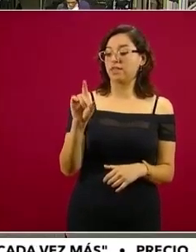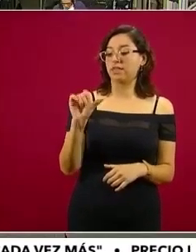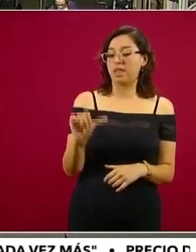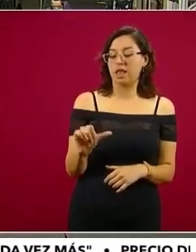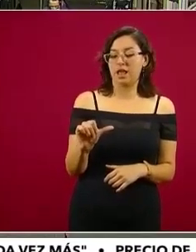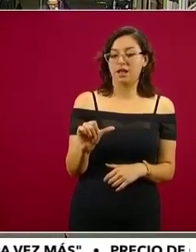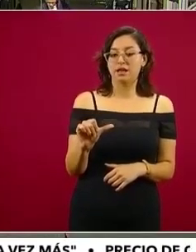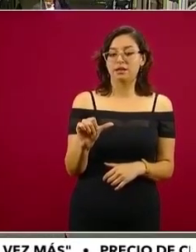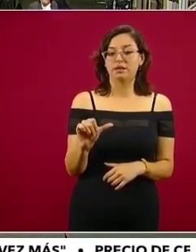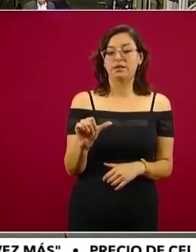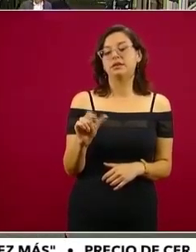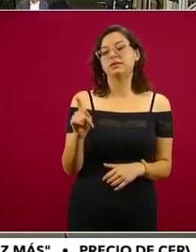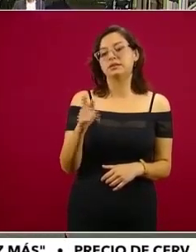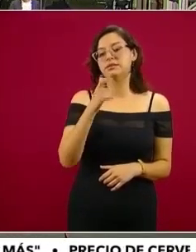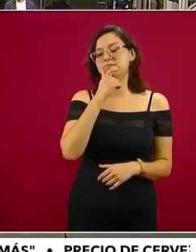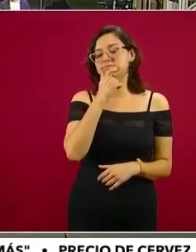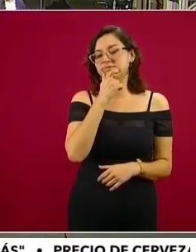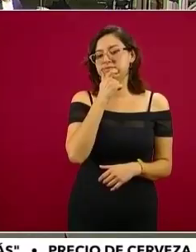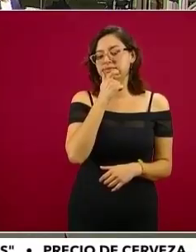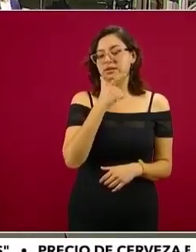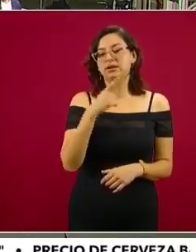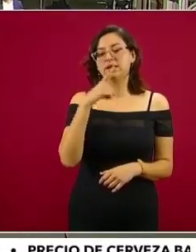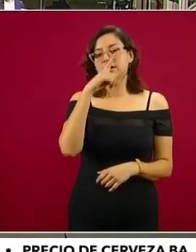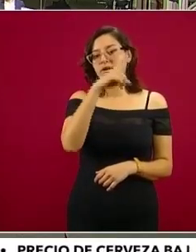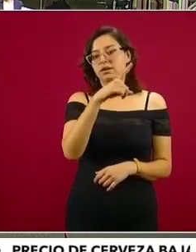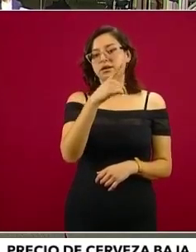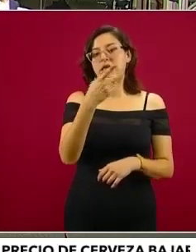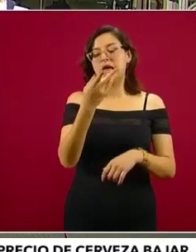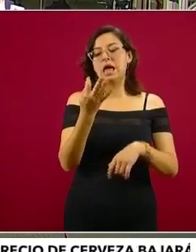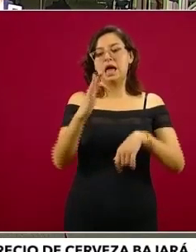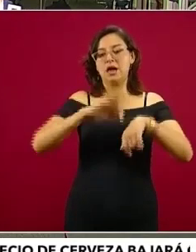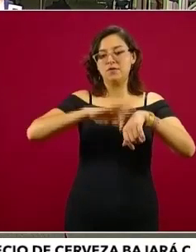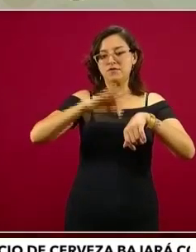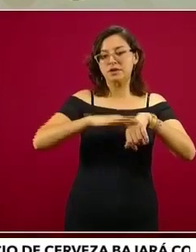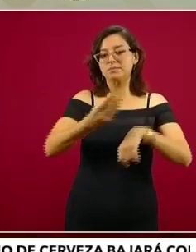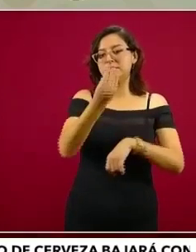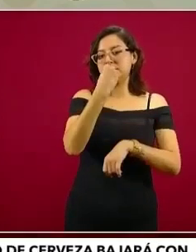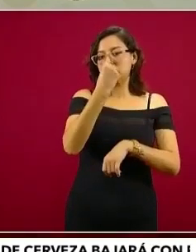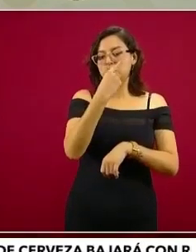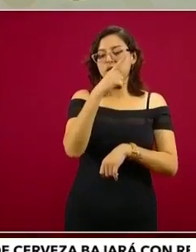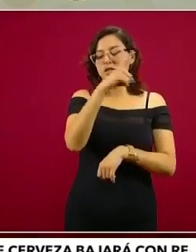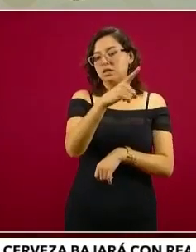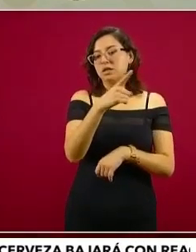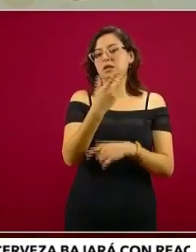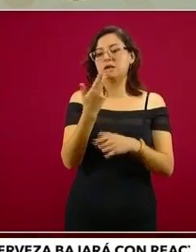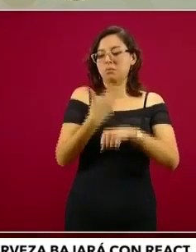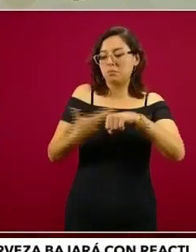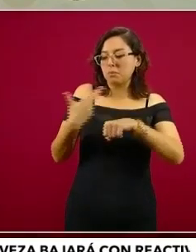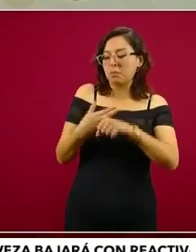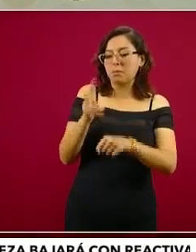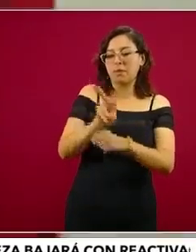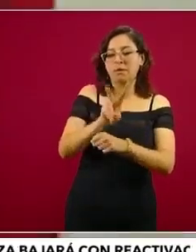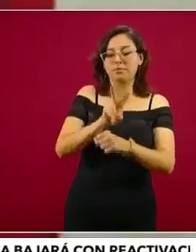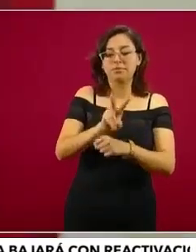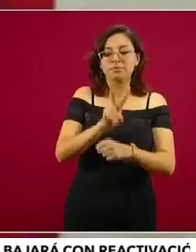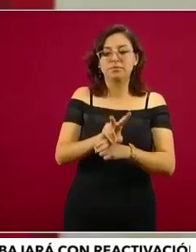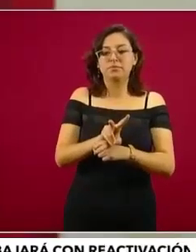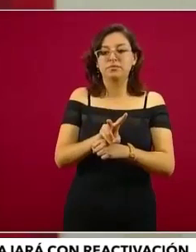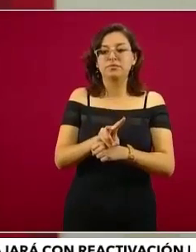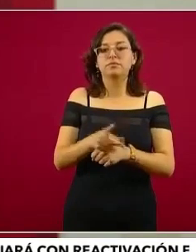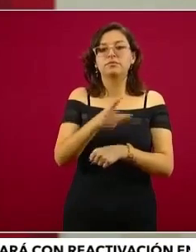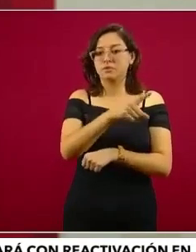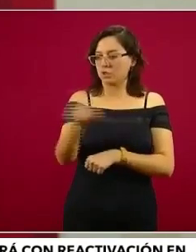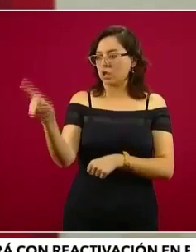las siglas en inglés de la Agencia de Fármacos y Alimentos, o que es la agencia regulatoria, aquí para referencia de